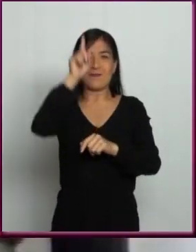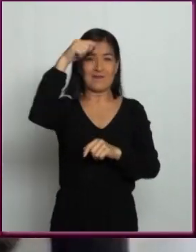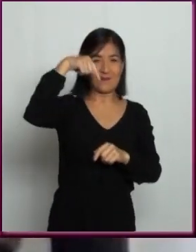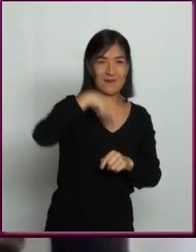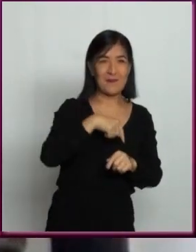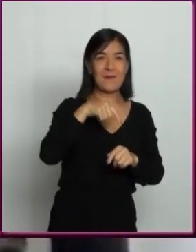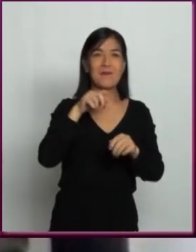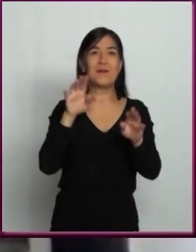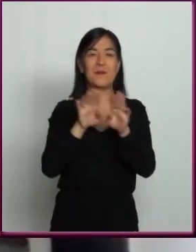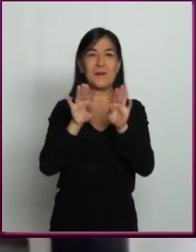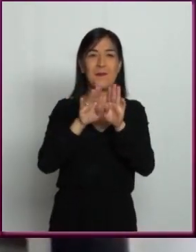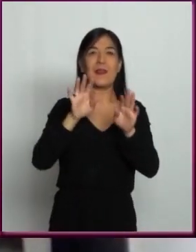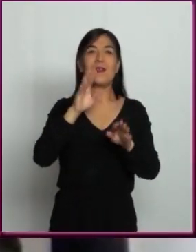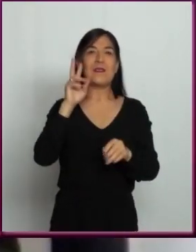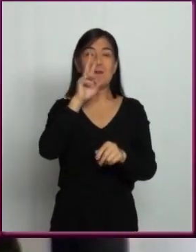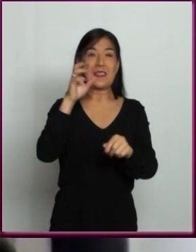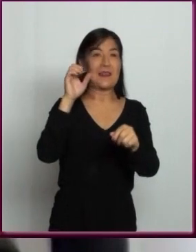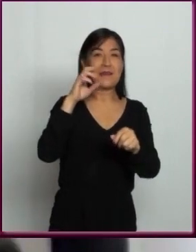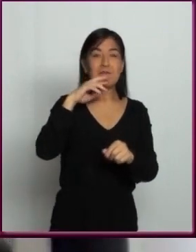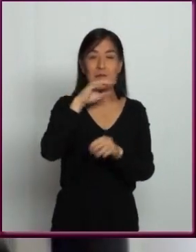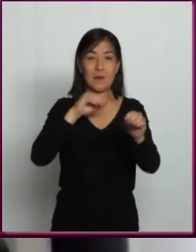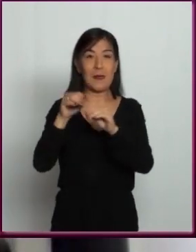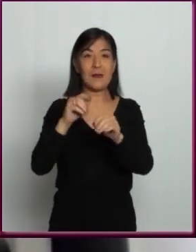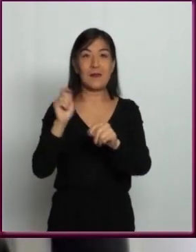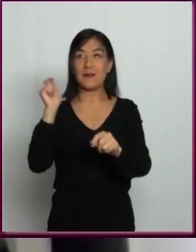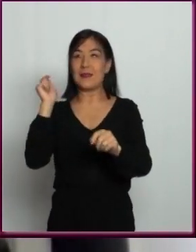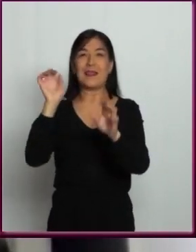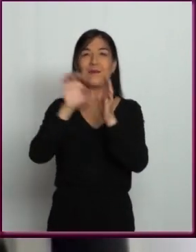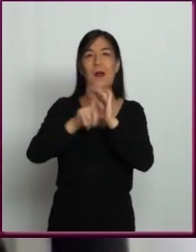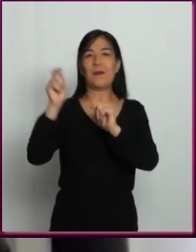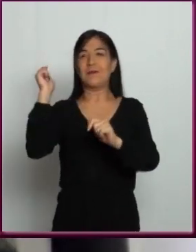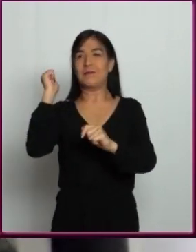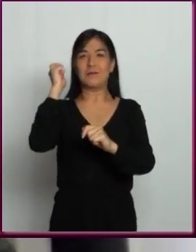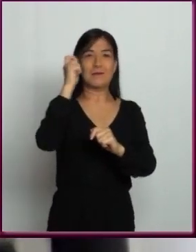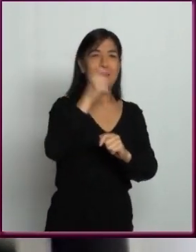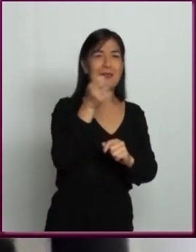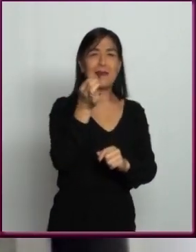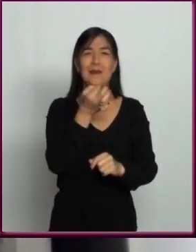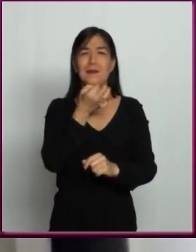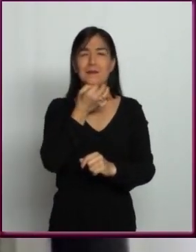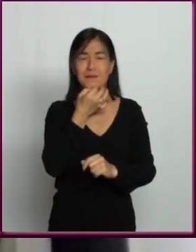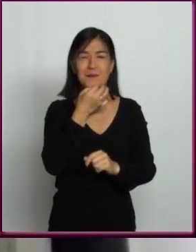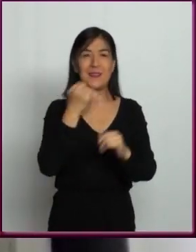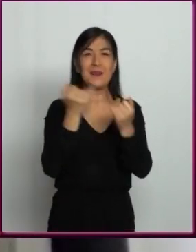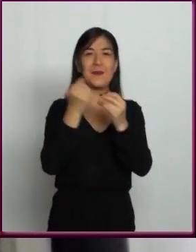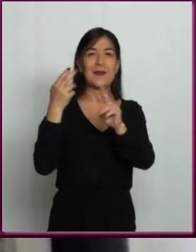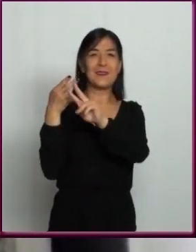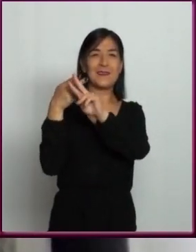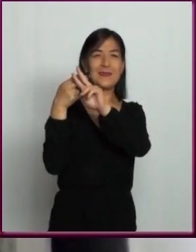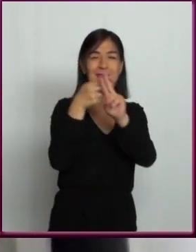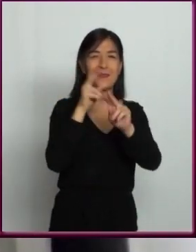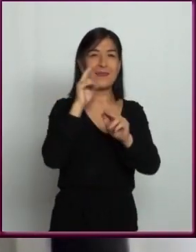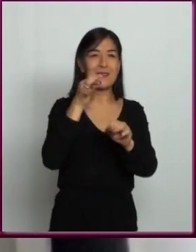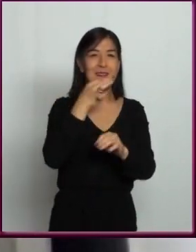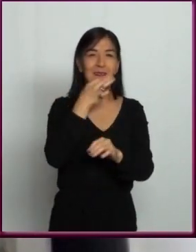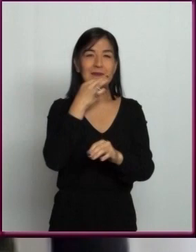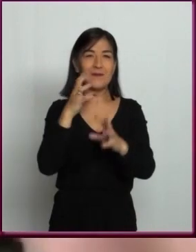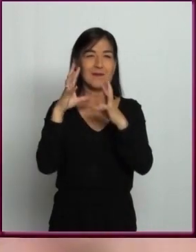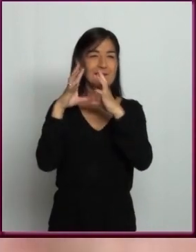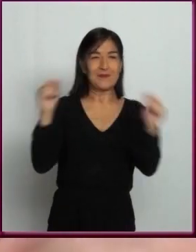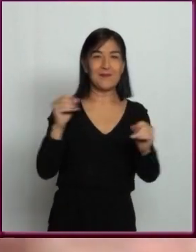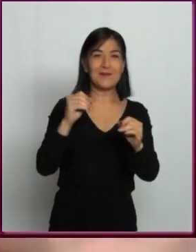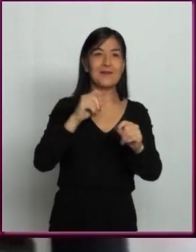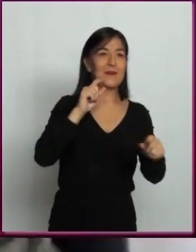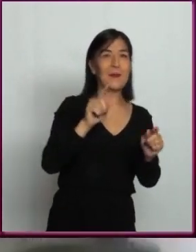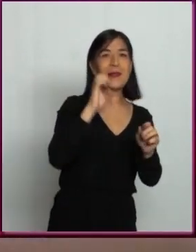ojo y pueden captar este movimiento de manera muy rápida, como un tintileo, haz de cuenta como una estrella, y eso hace que